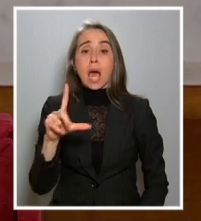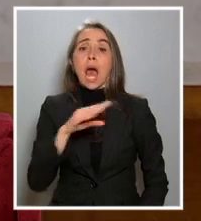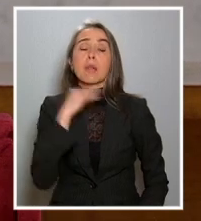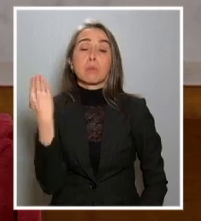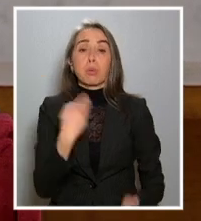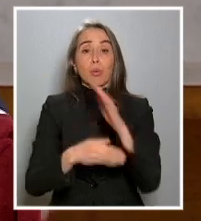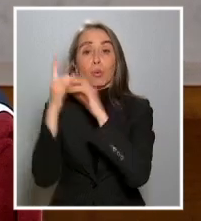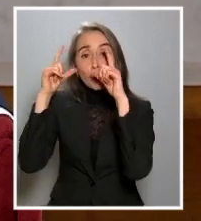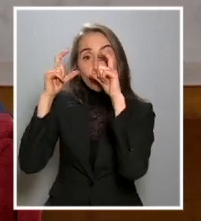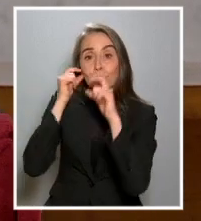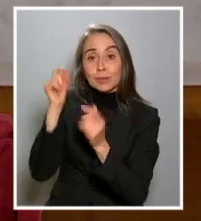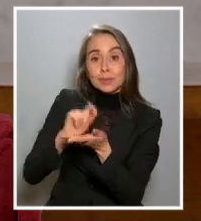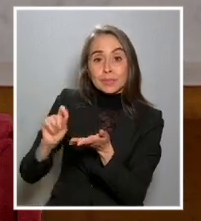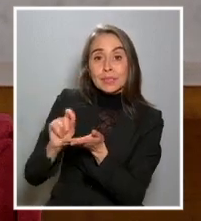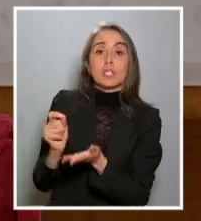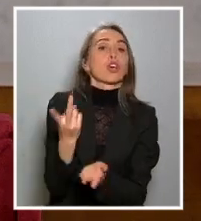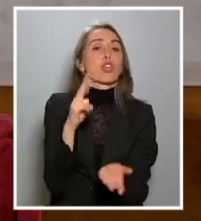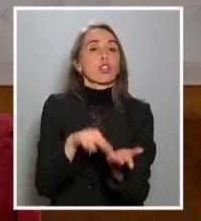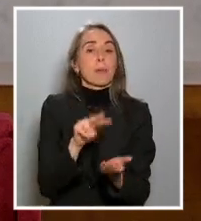El 2023,